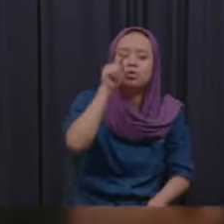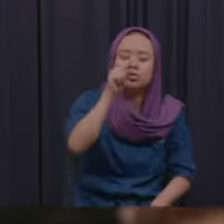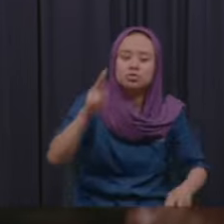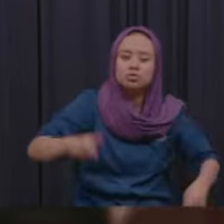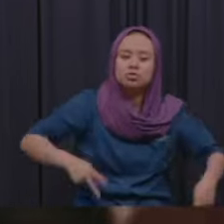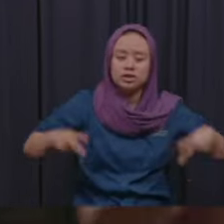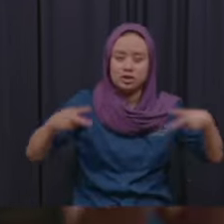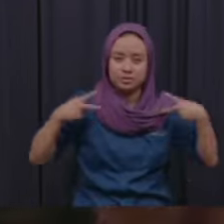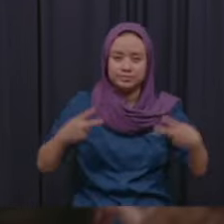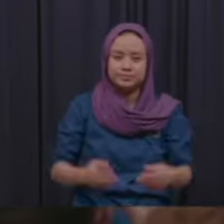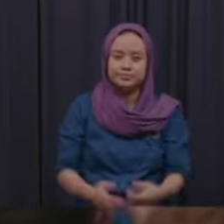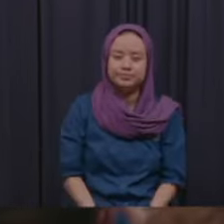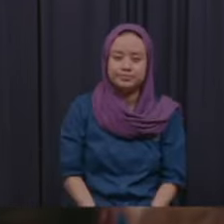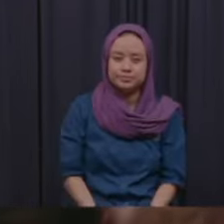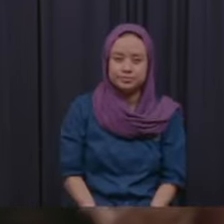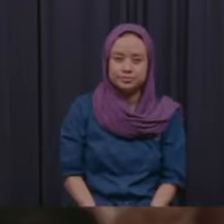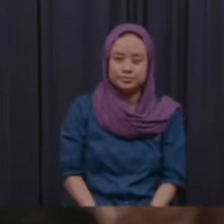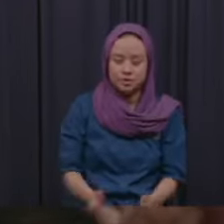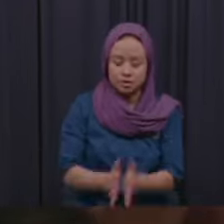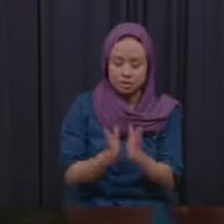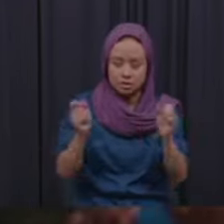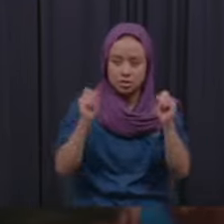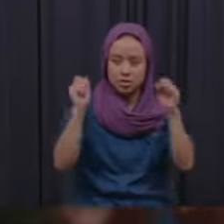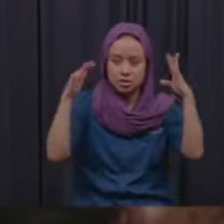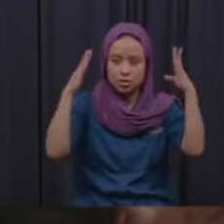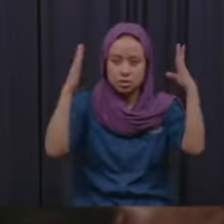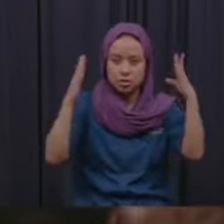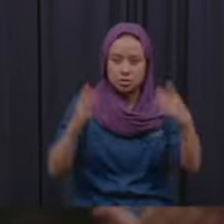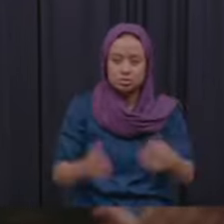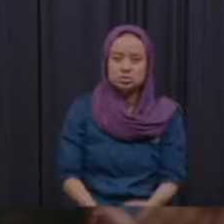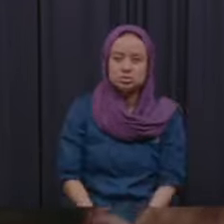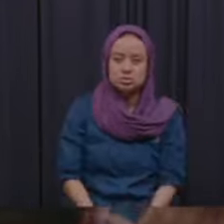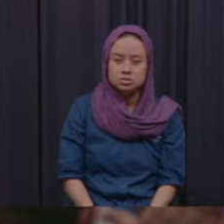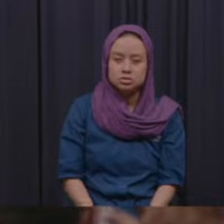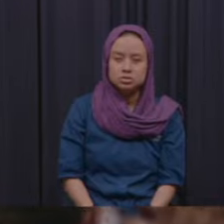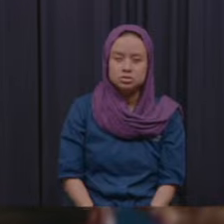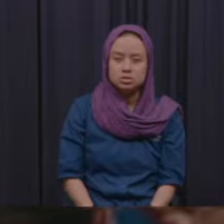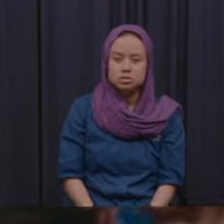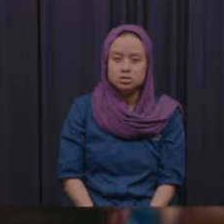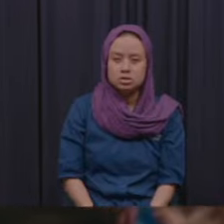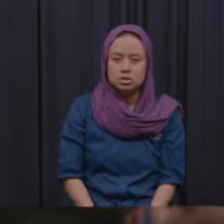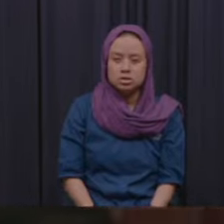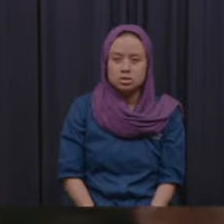Aleluya, aleluya. Tú eres también el dedo de Dios.